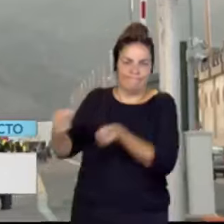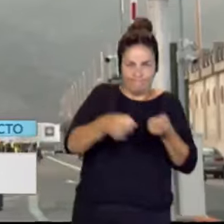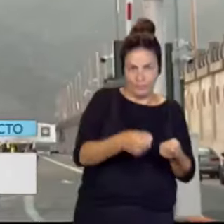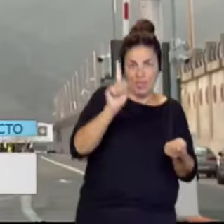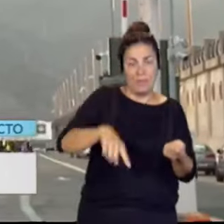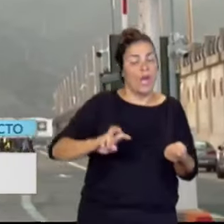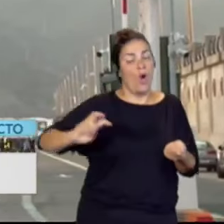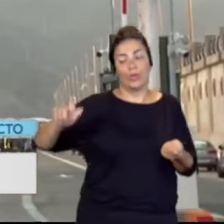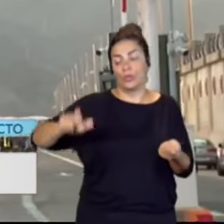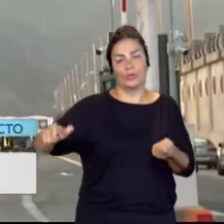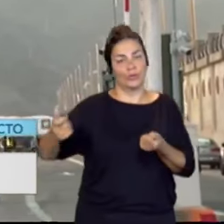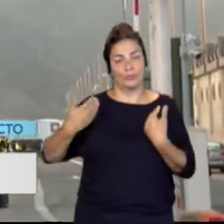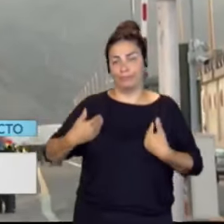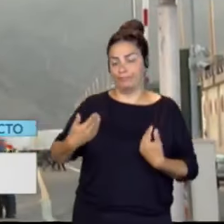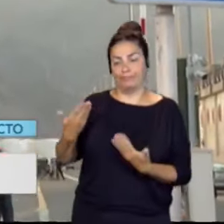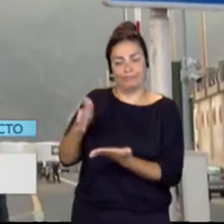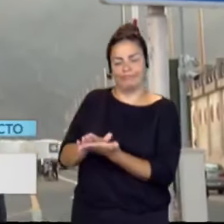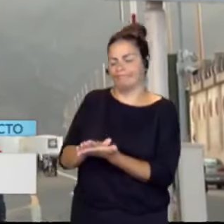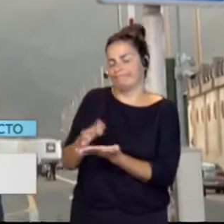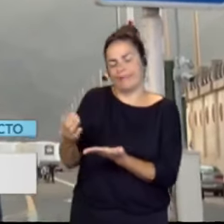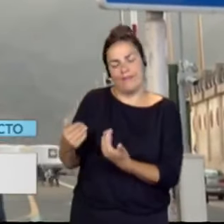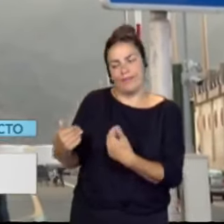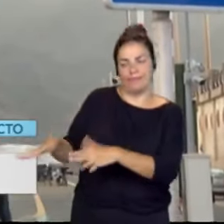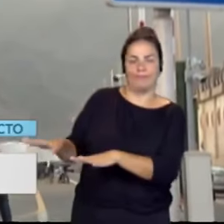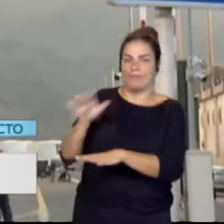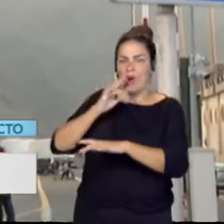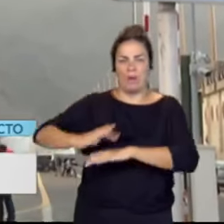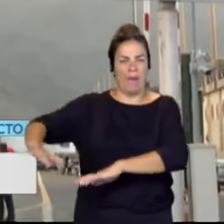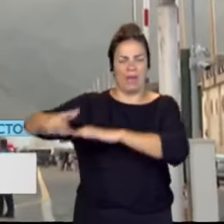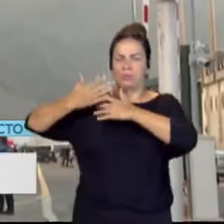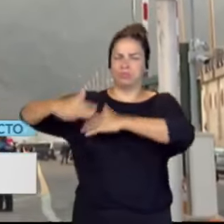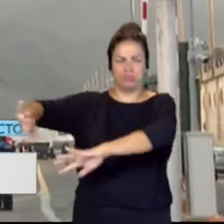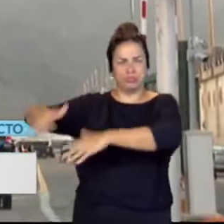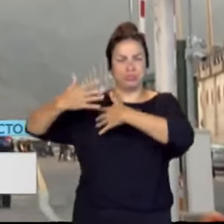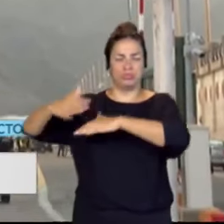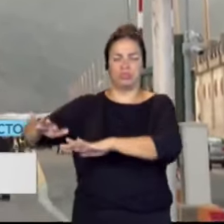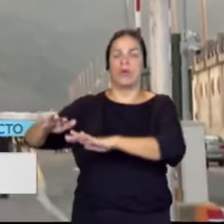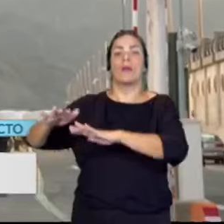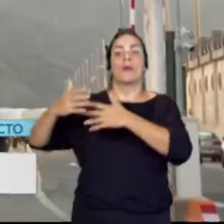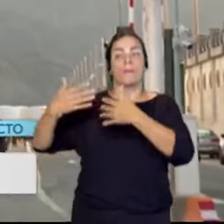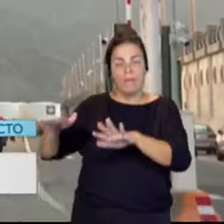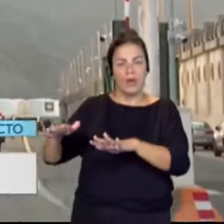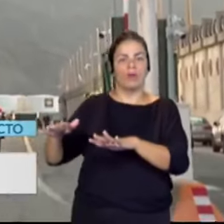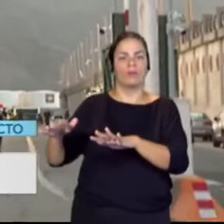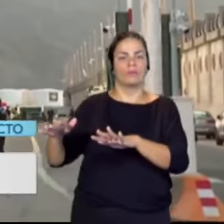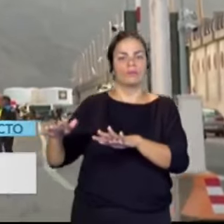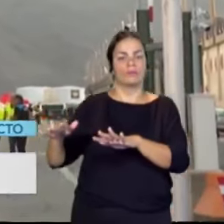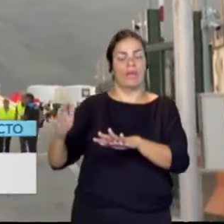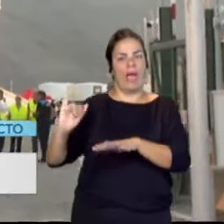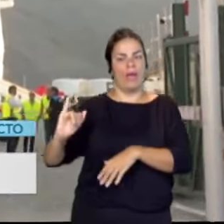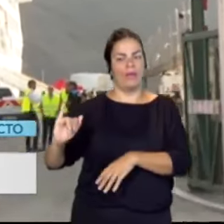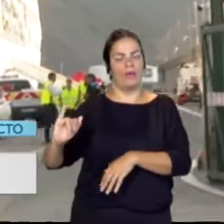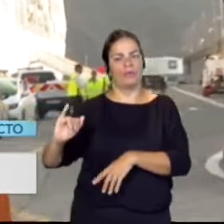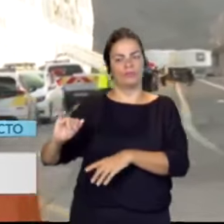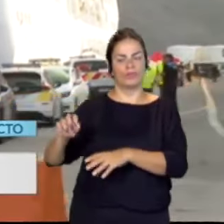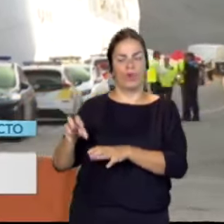los han tenido que dejar en alta mar por las malas condiciones del mar. Aún así, se les dejó un dispositivo de localización pues para volver